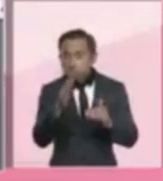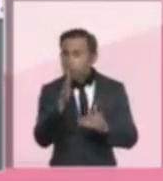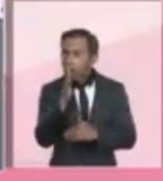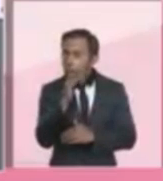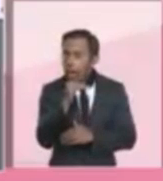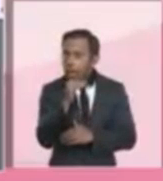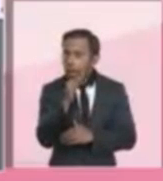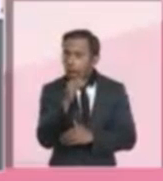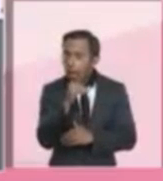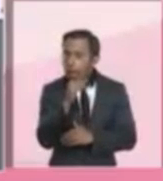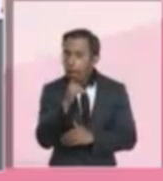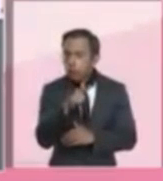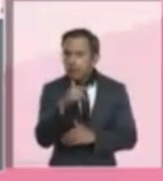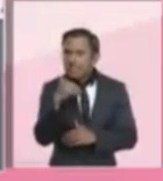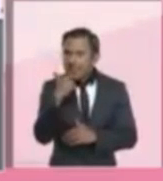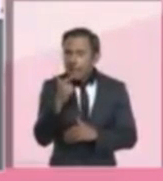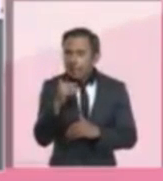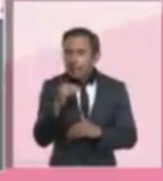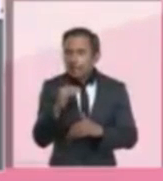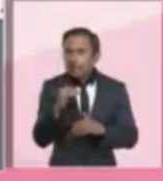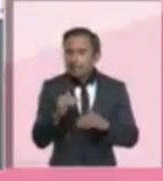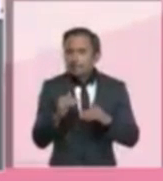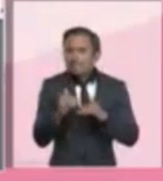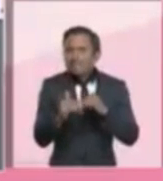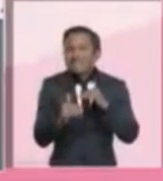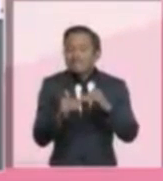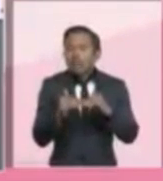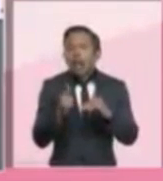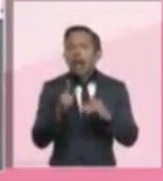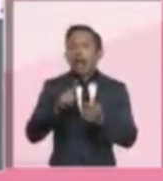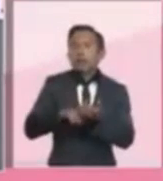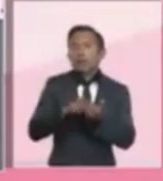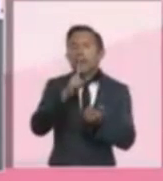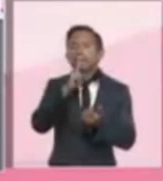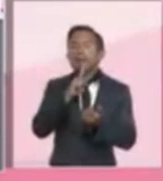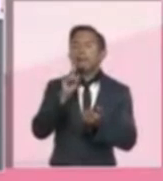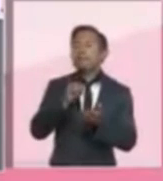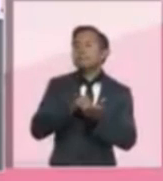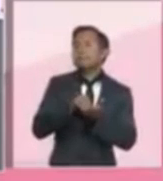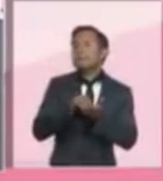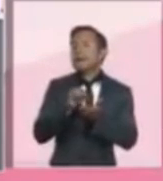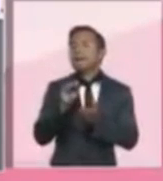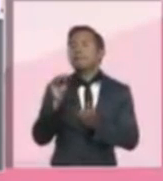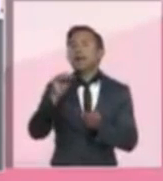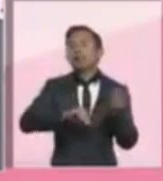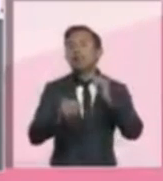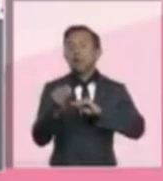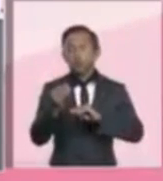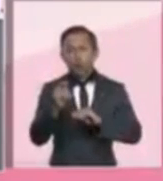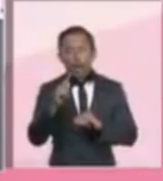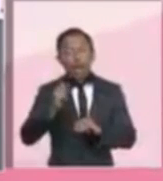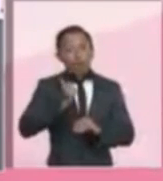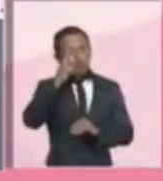avanzar con calumnias. Aprovecho de una vez para decirle que no tengo tres departamentos a mi